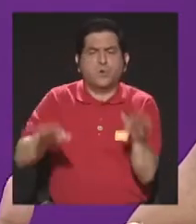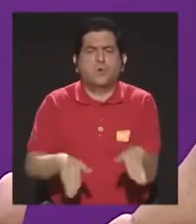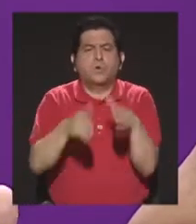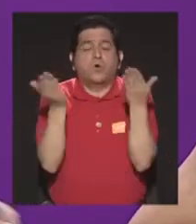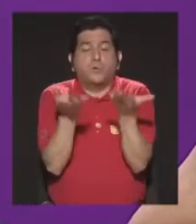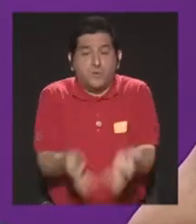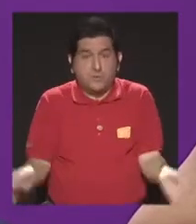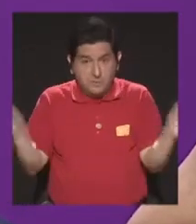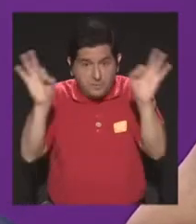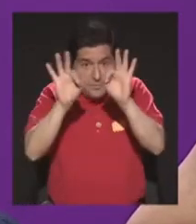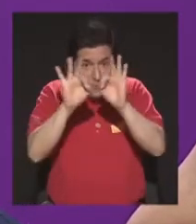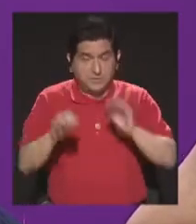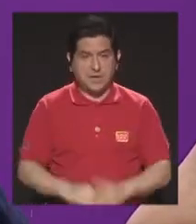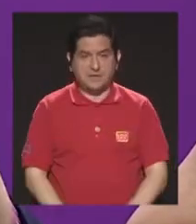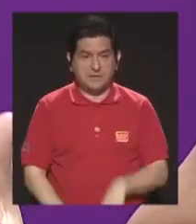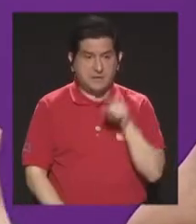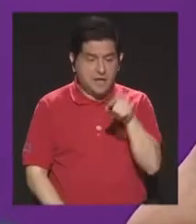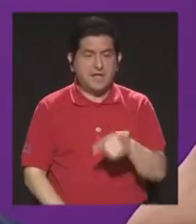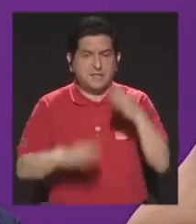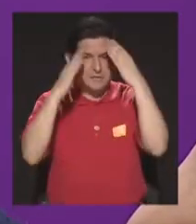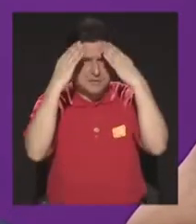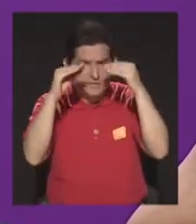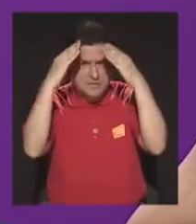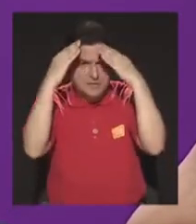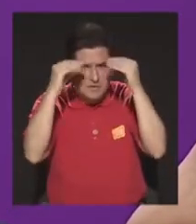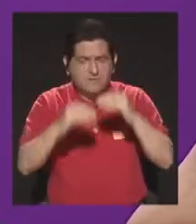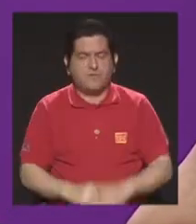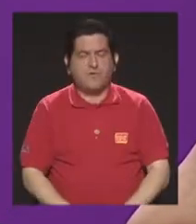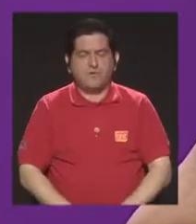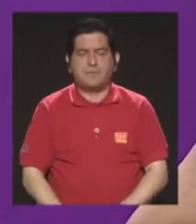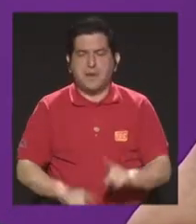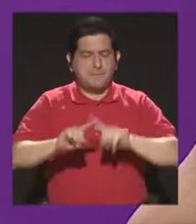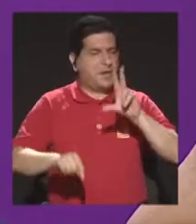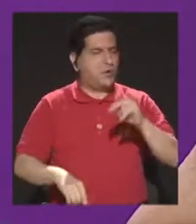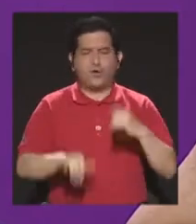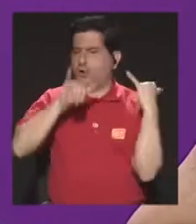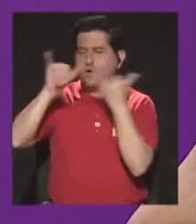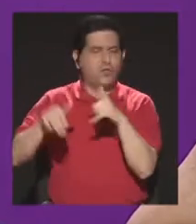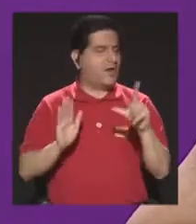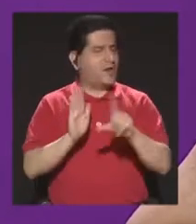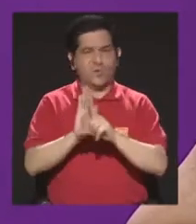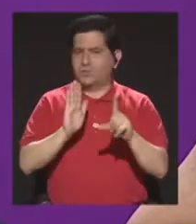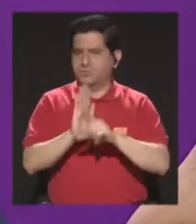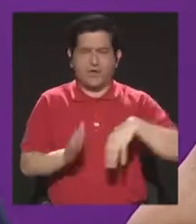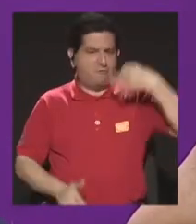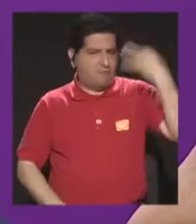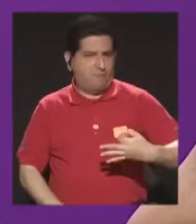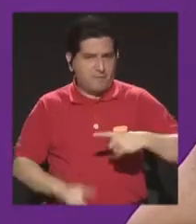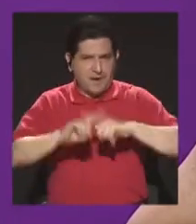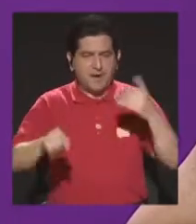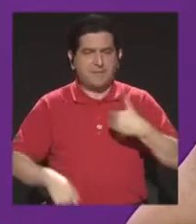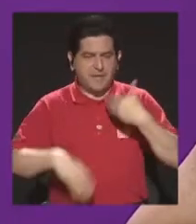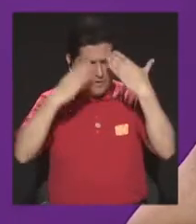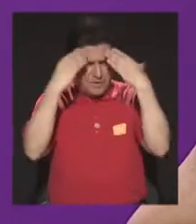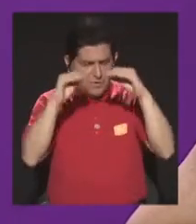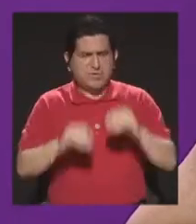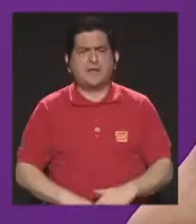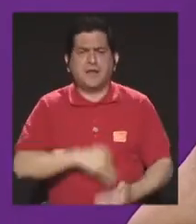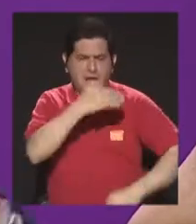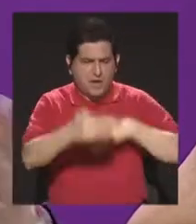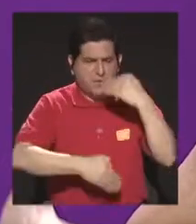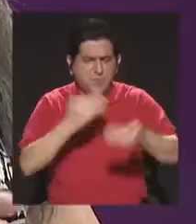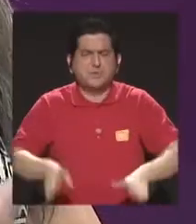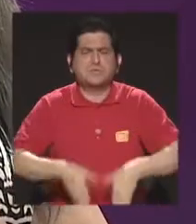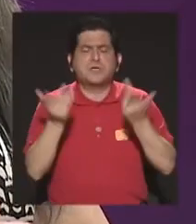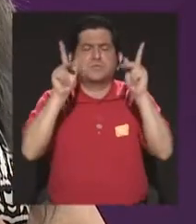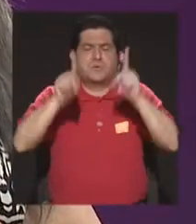importante resaltar que esto no es un reporte, es contar una vivencia, pero no es una denuncia legal y formal. Pero tenemos información de cómo proceder